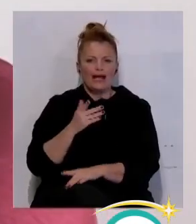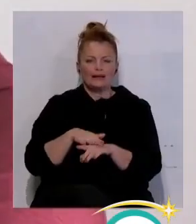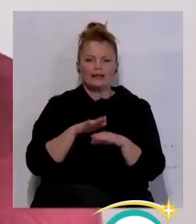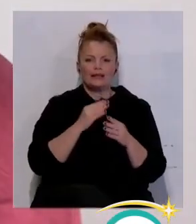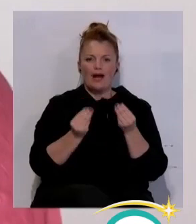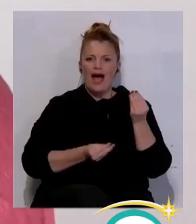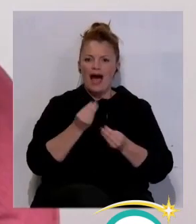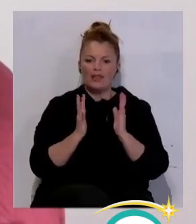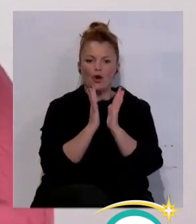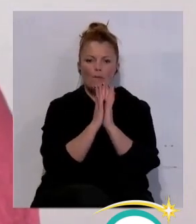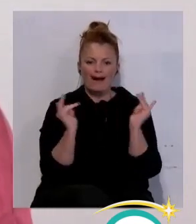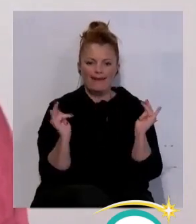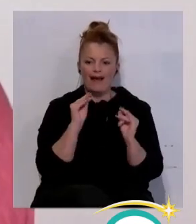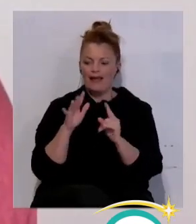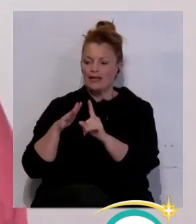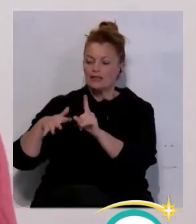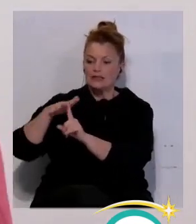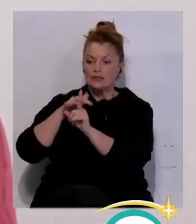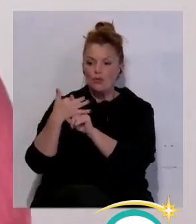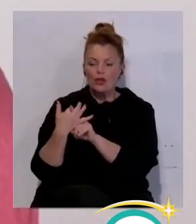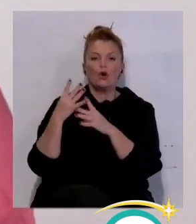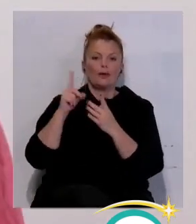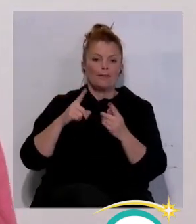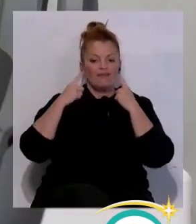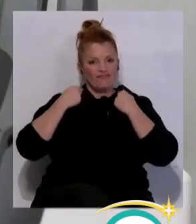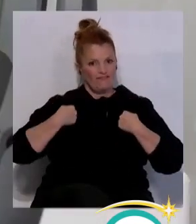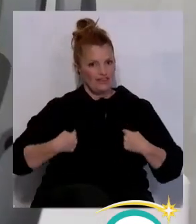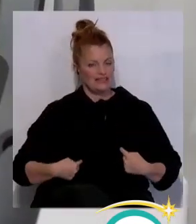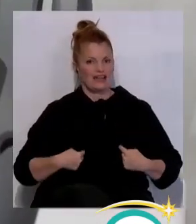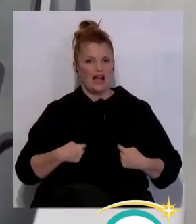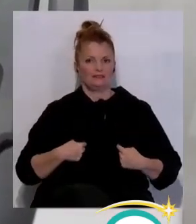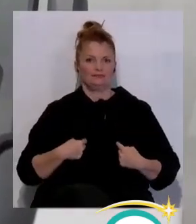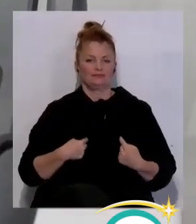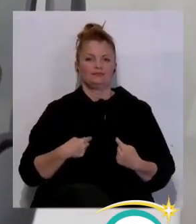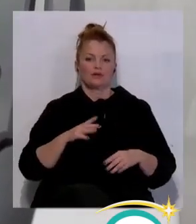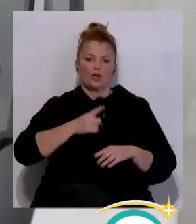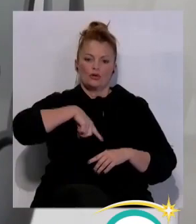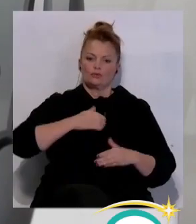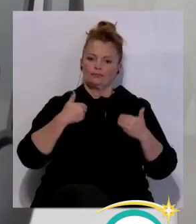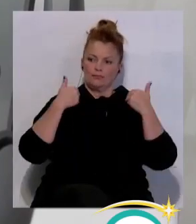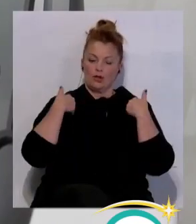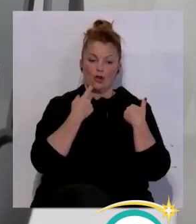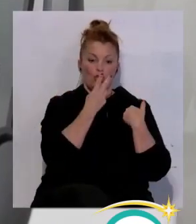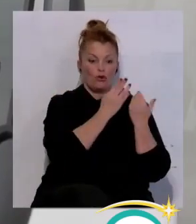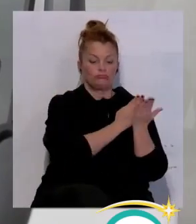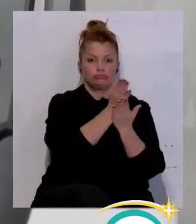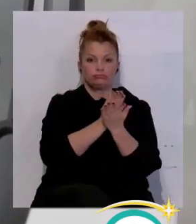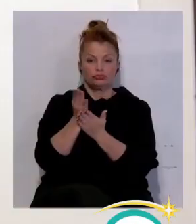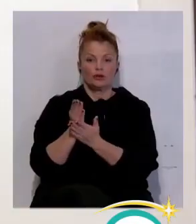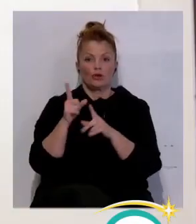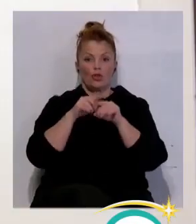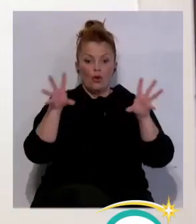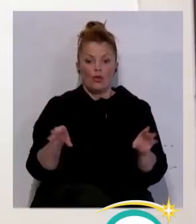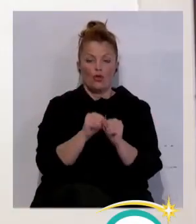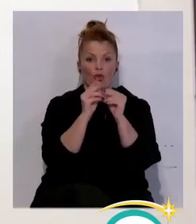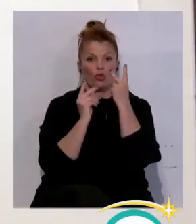esa situación con la física, y eso es de lo que nosotros nos encargamos. Juntando los dos